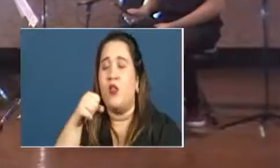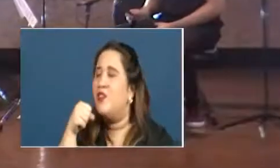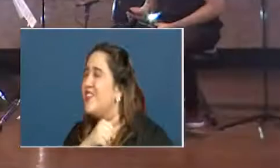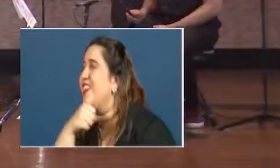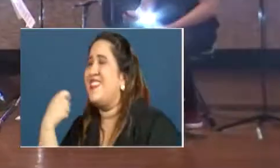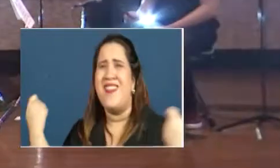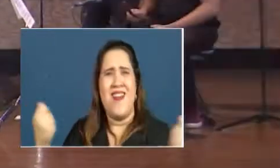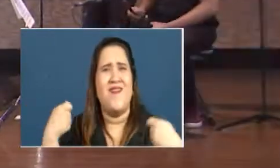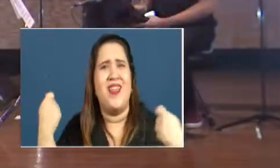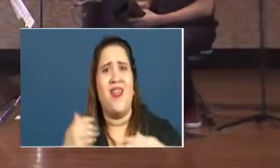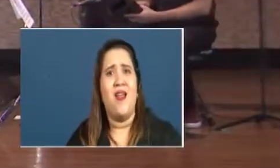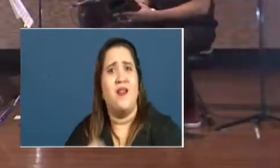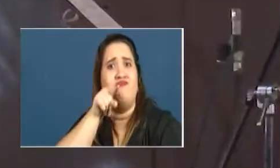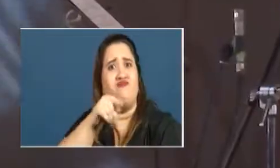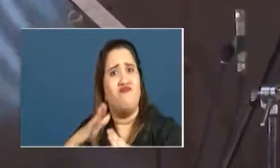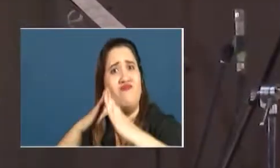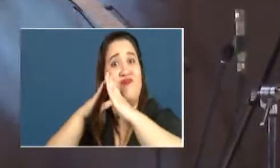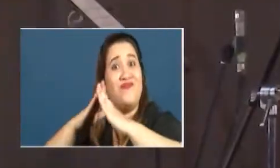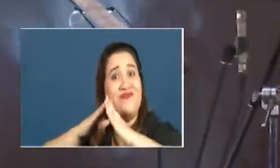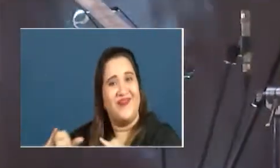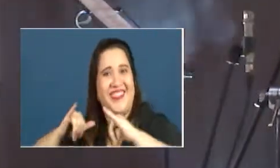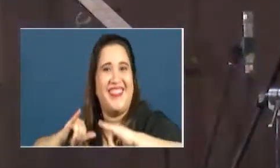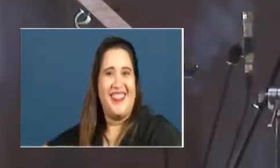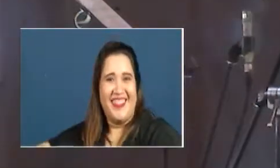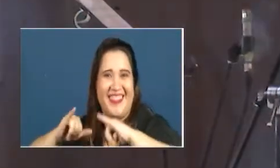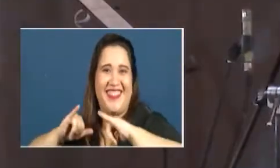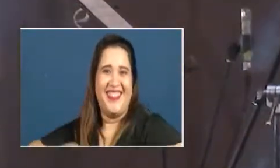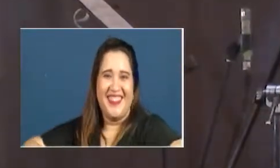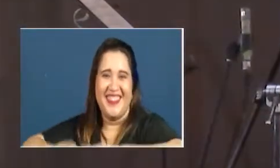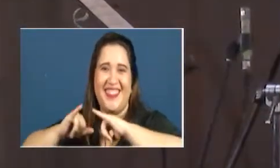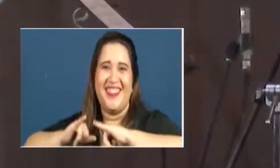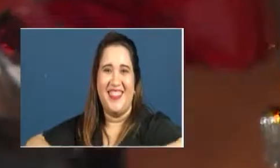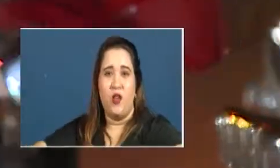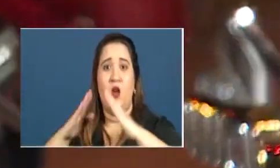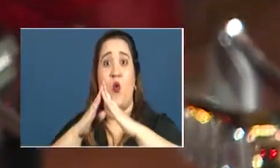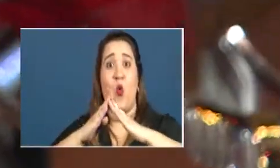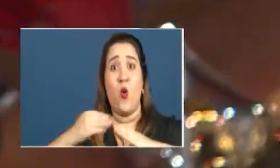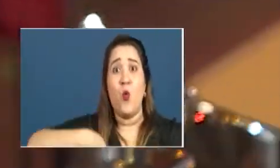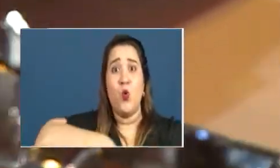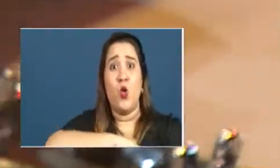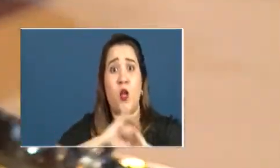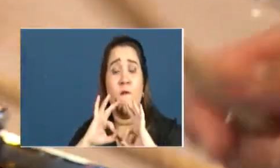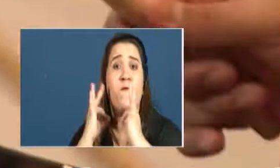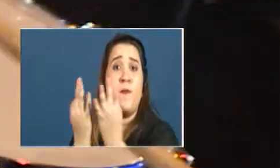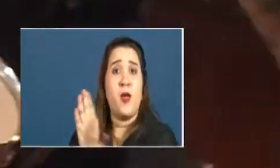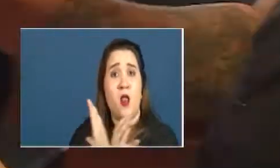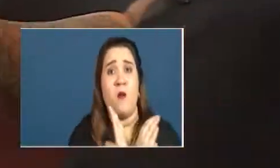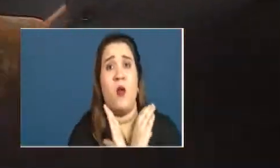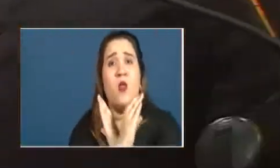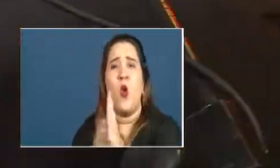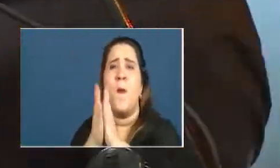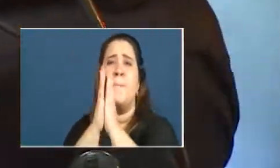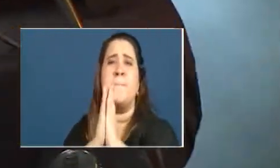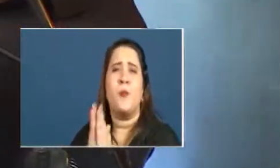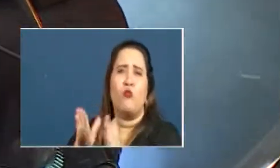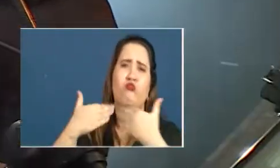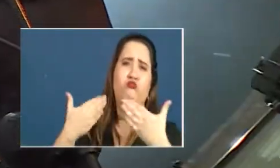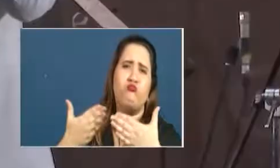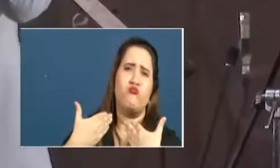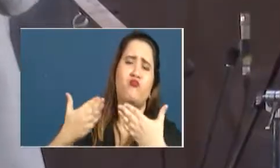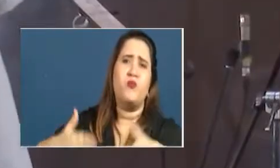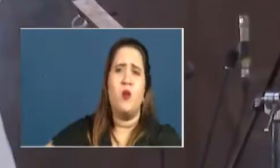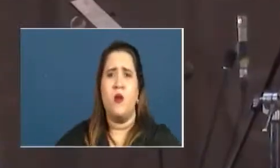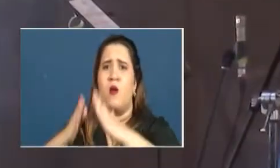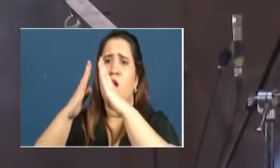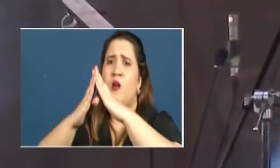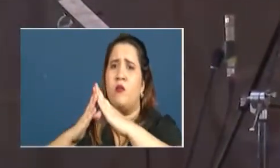caballero, mira, lo quiero escuchar. Quédate en tu casa. Cuidemos a los nuestros, te lo pido, Panamá. Quédate en tu casa. No